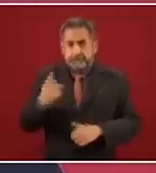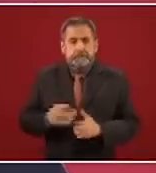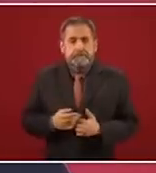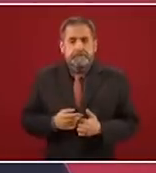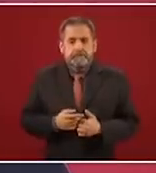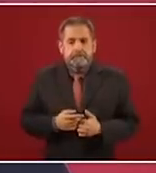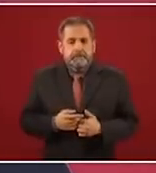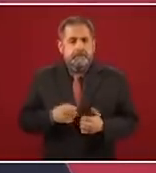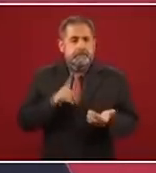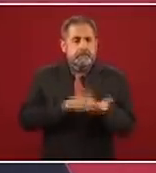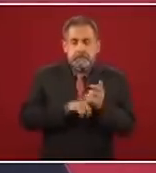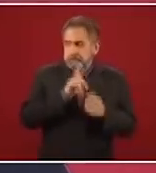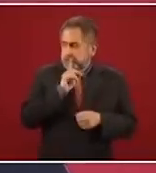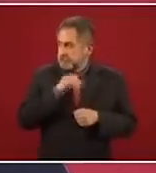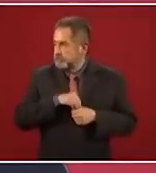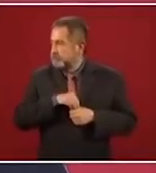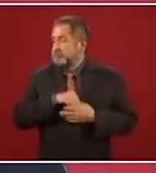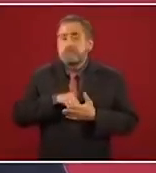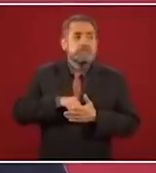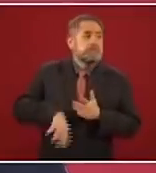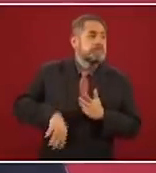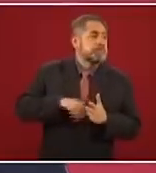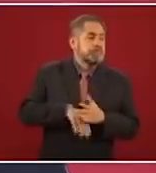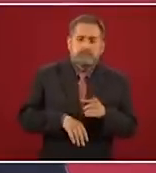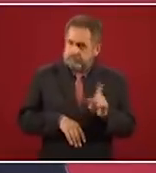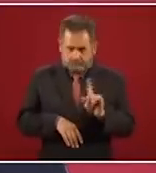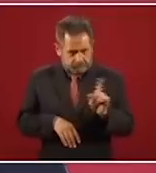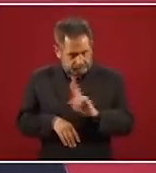se calla, pues ahora